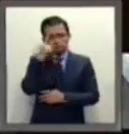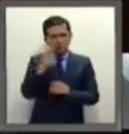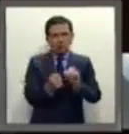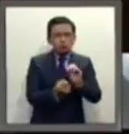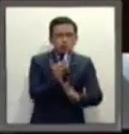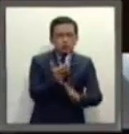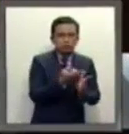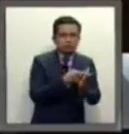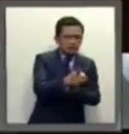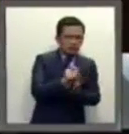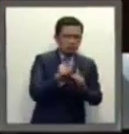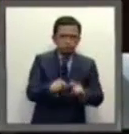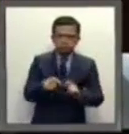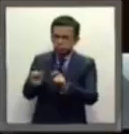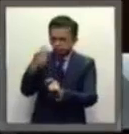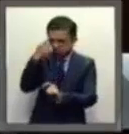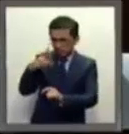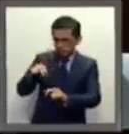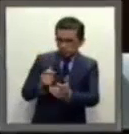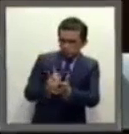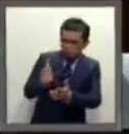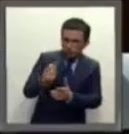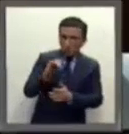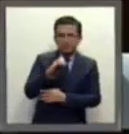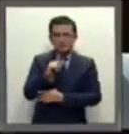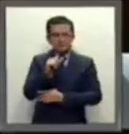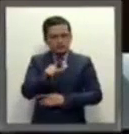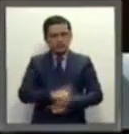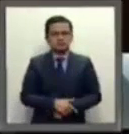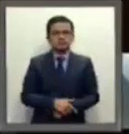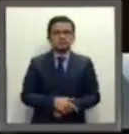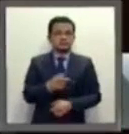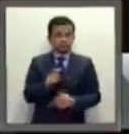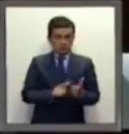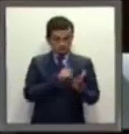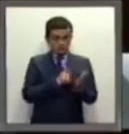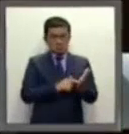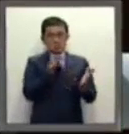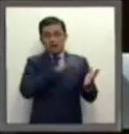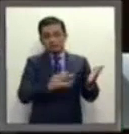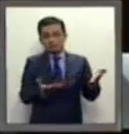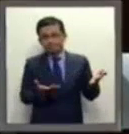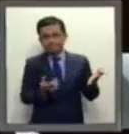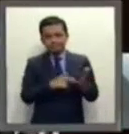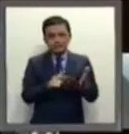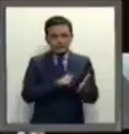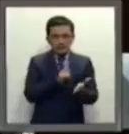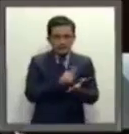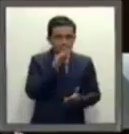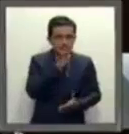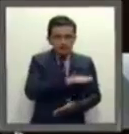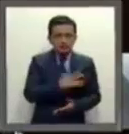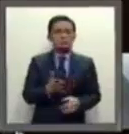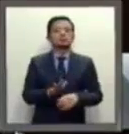o otorgan subvenciones y exenciones fiscales. ¿Es una mala ley? Es una mala ley